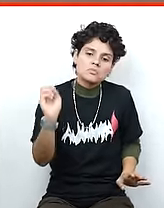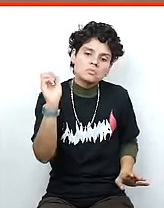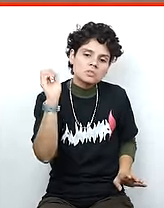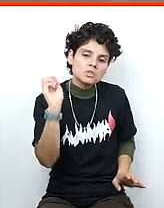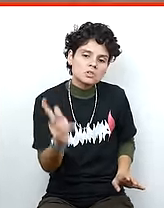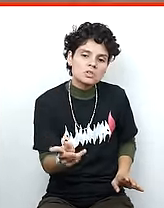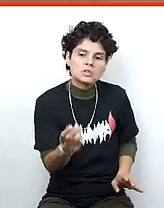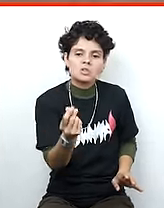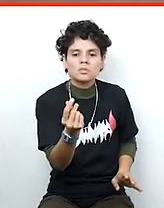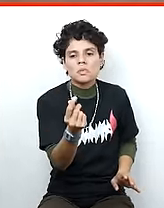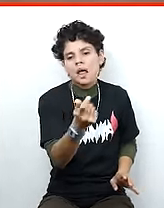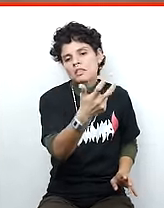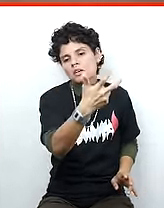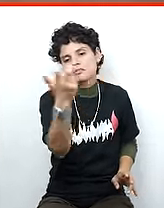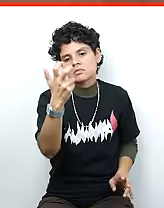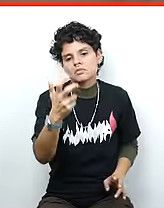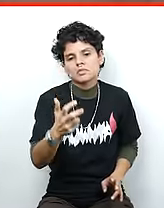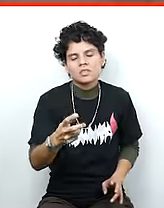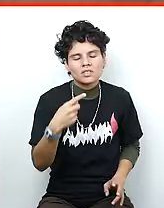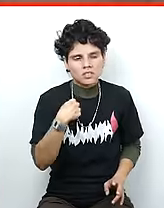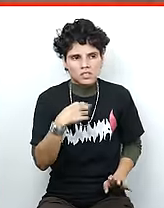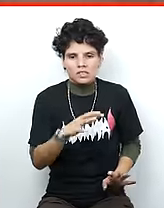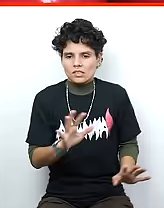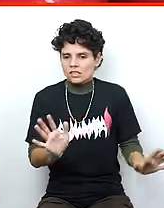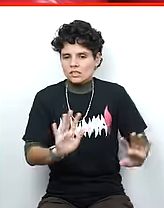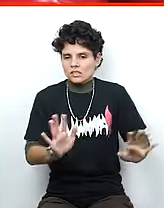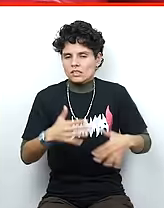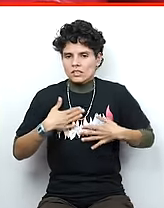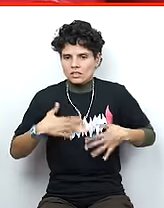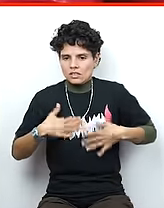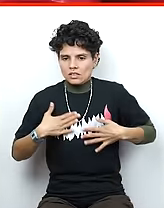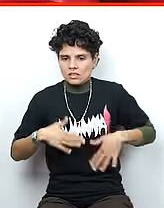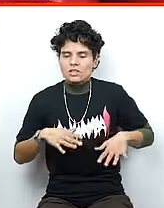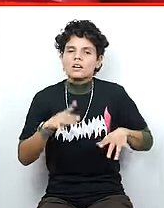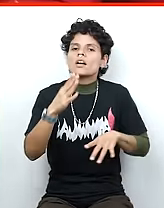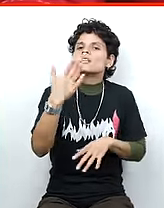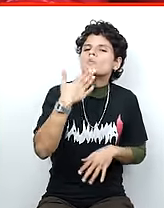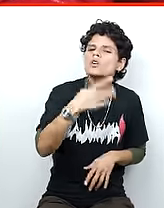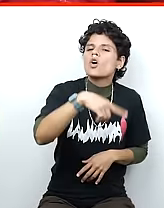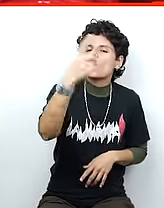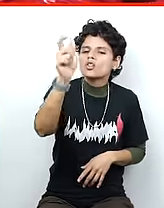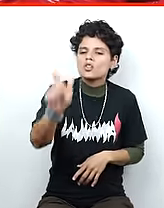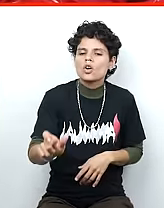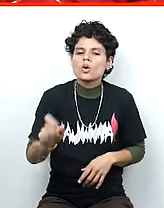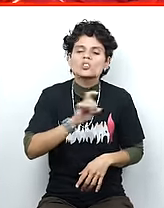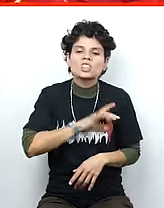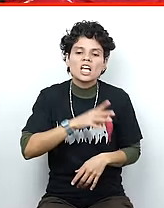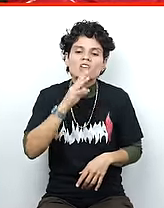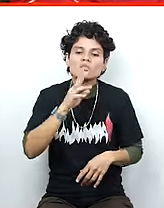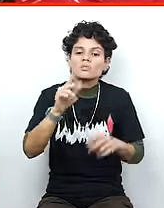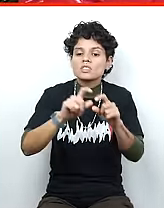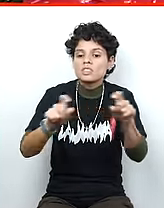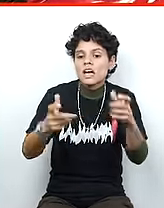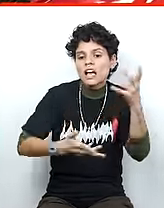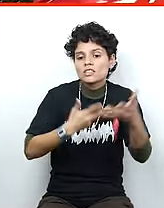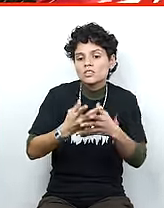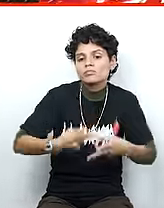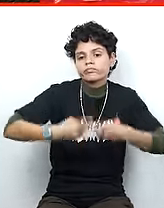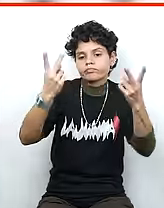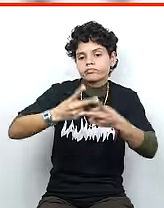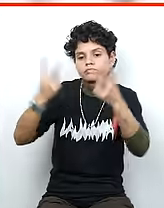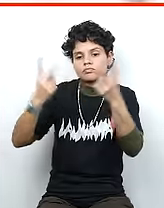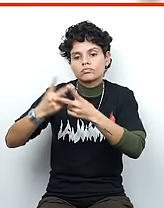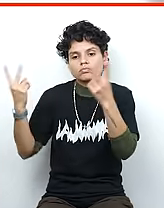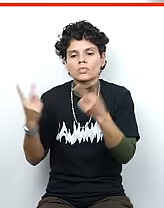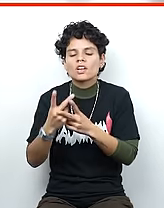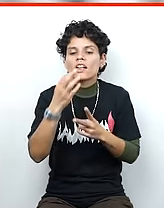qué, esto, va. Y dije, ya, hermano, tranquilo. Una vez un chileno que anda allá subió pistas, po, y dijo, ya, el que rompa una